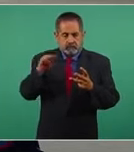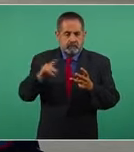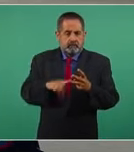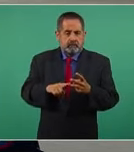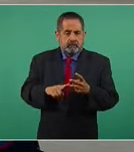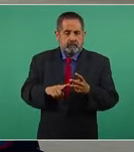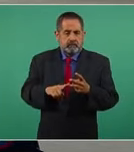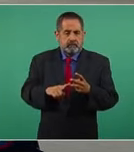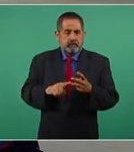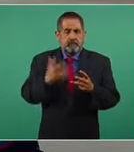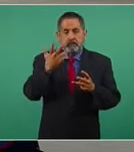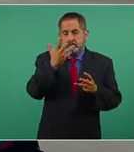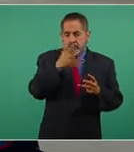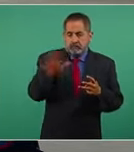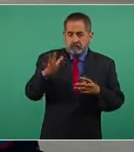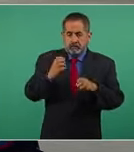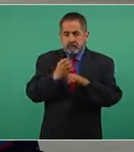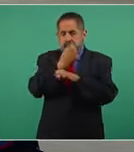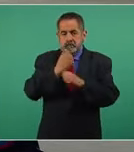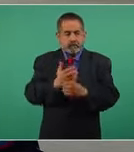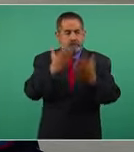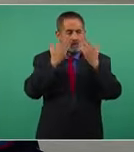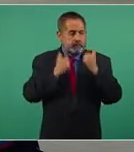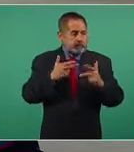10 estados sin homicidios.